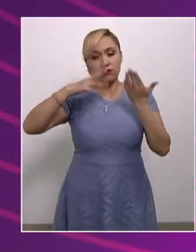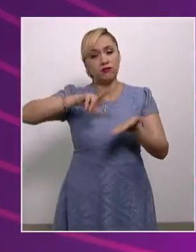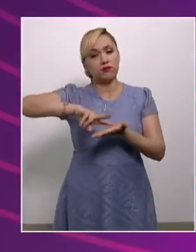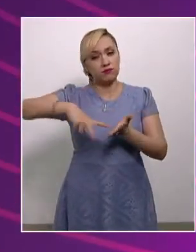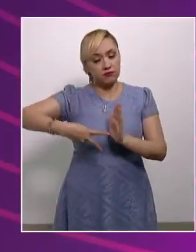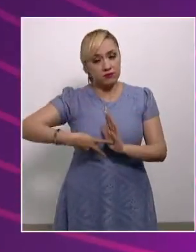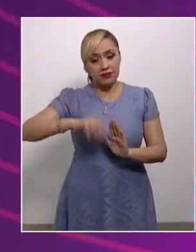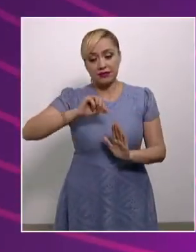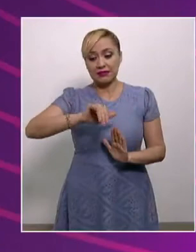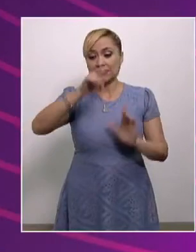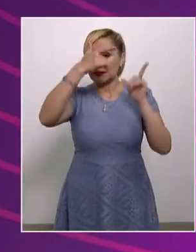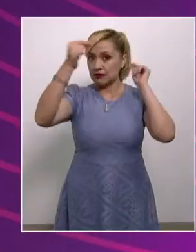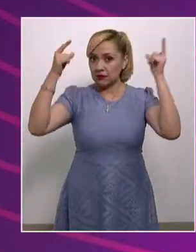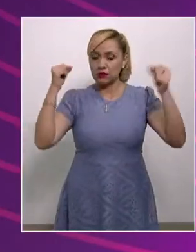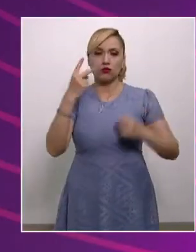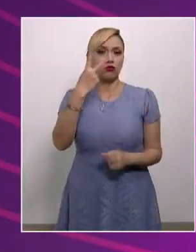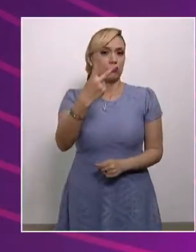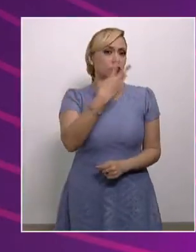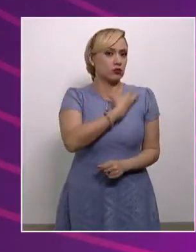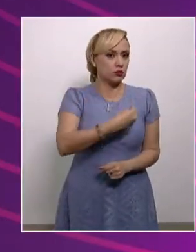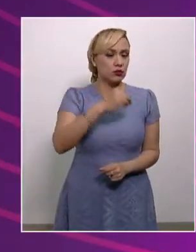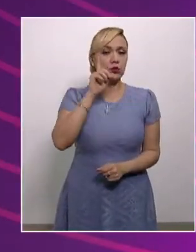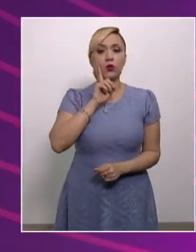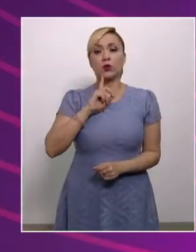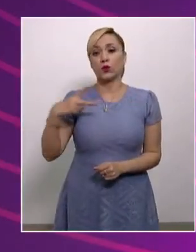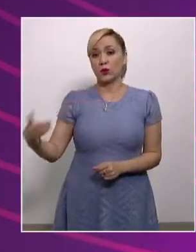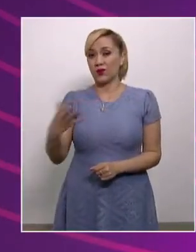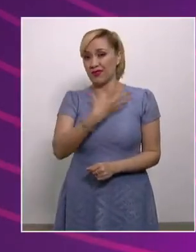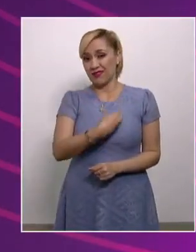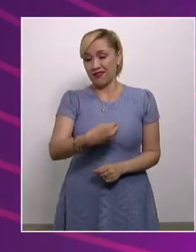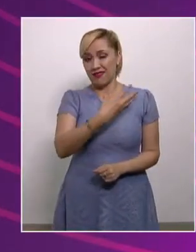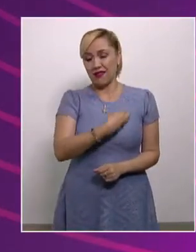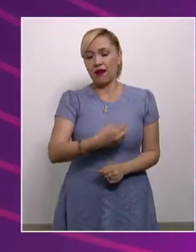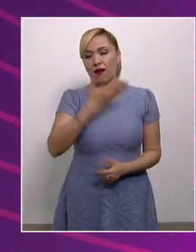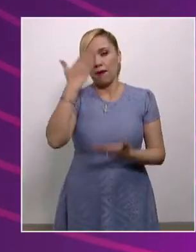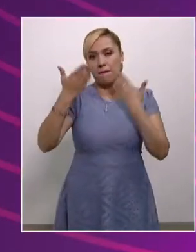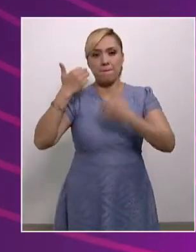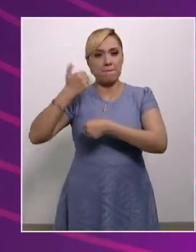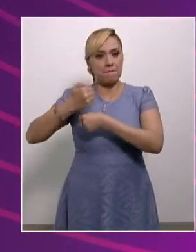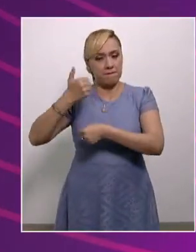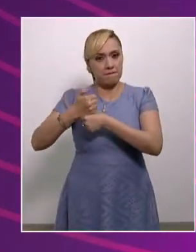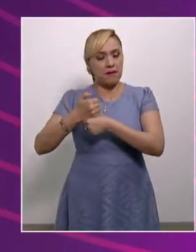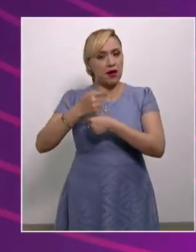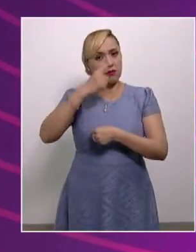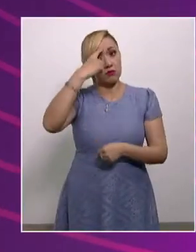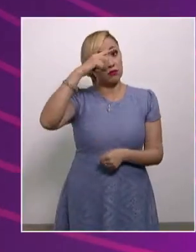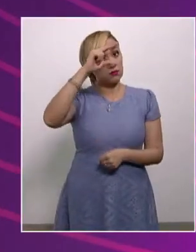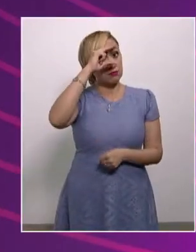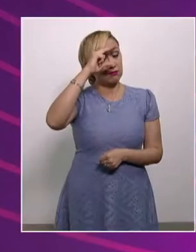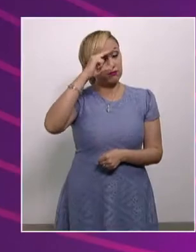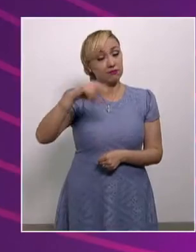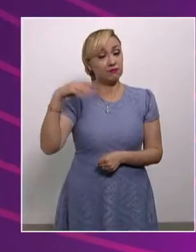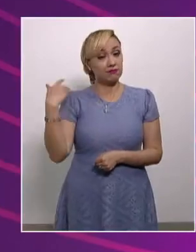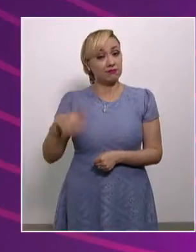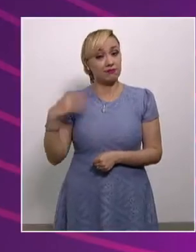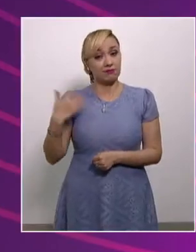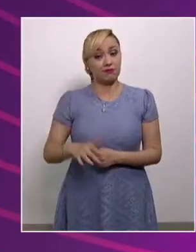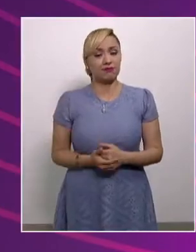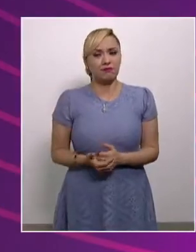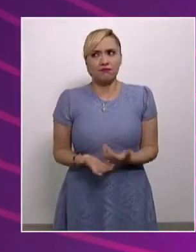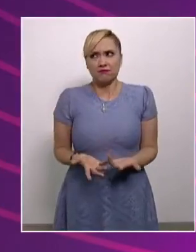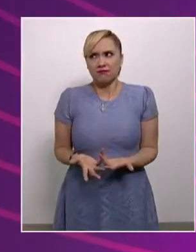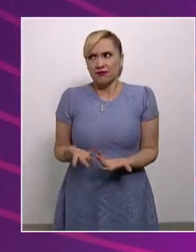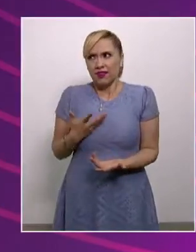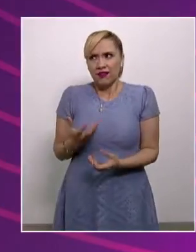por graduarse, y tiene sus 2 hijos, su hija estudia primaria y es la mejor de su clase, es decir, Claro. Hay opciones.